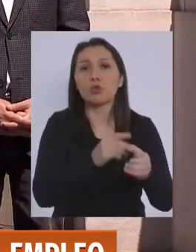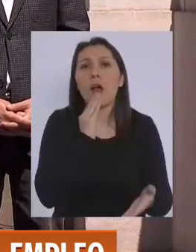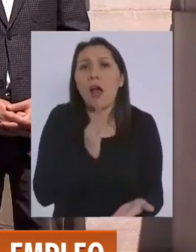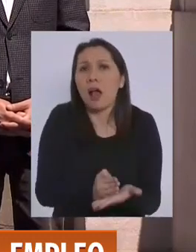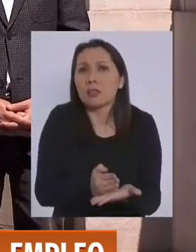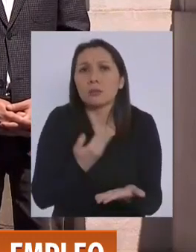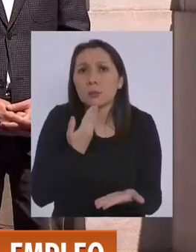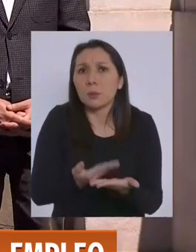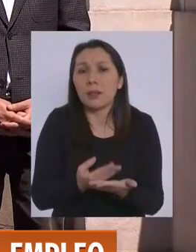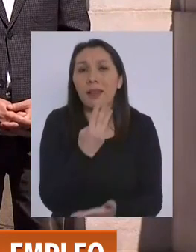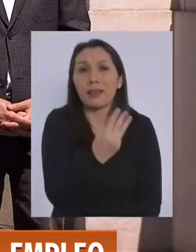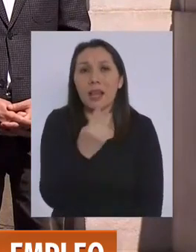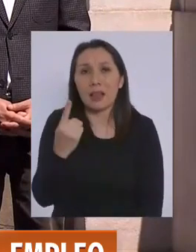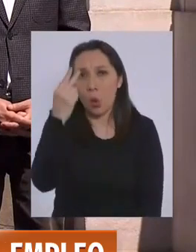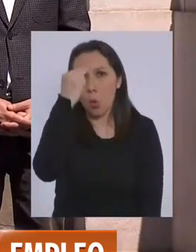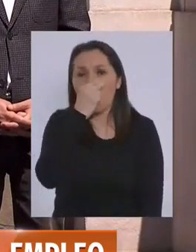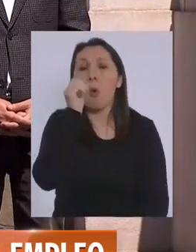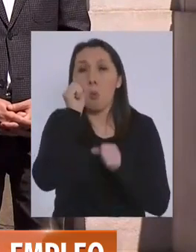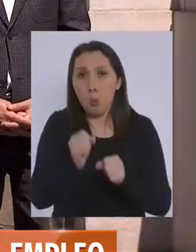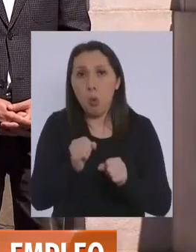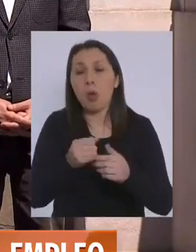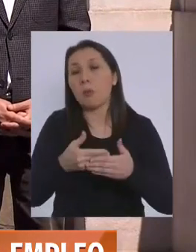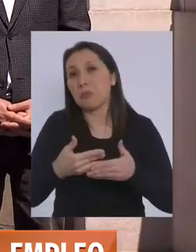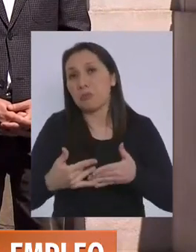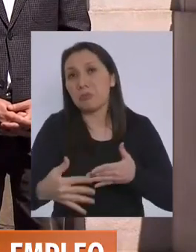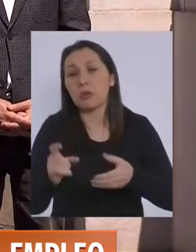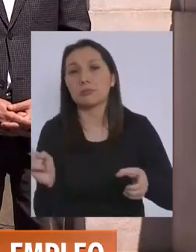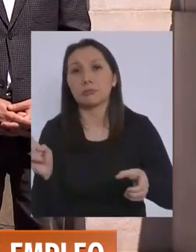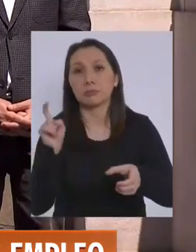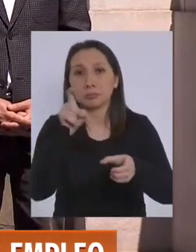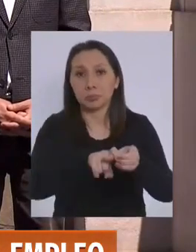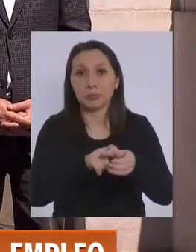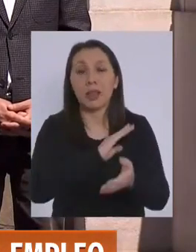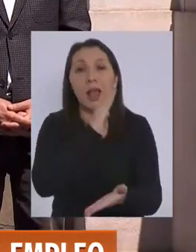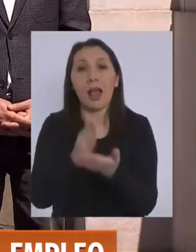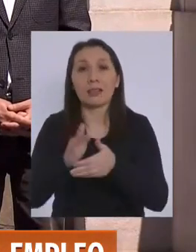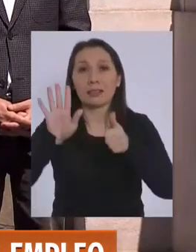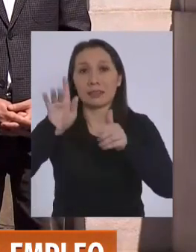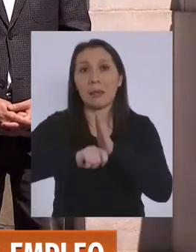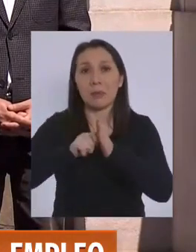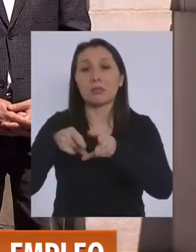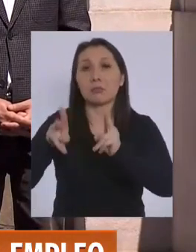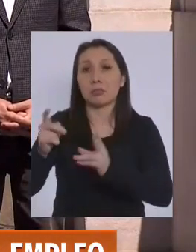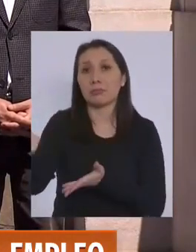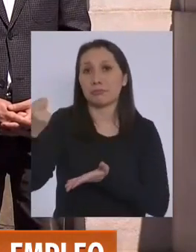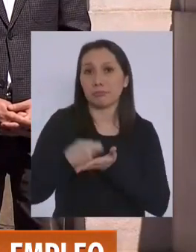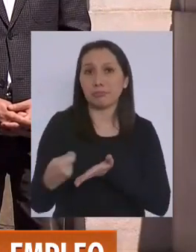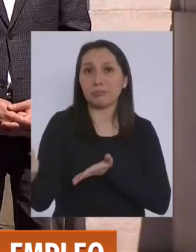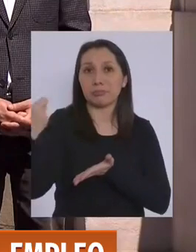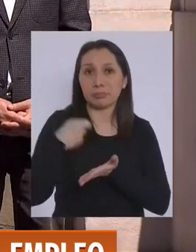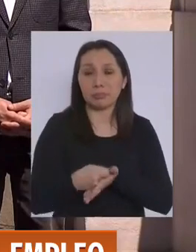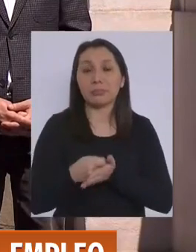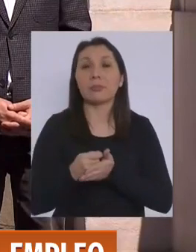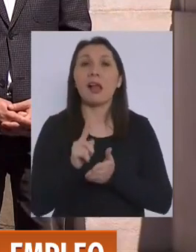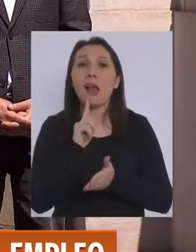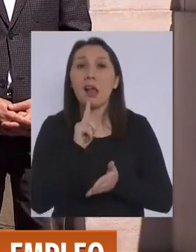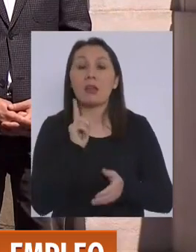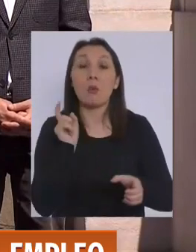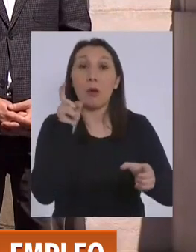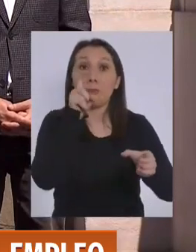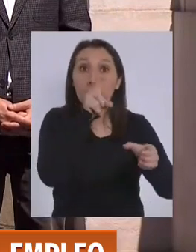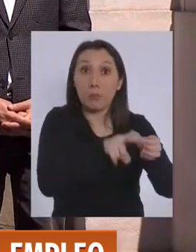día 31 de marzo. Este beneficio es hasta por 6 meses y por lo tanto va a depender desde la fecha